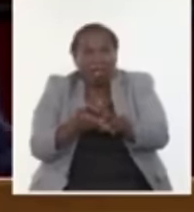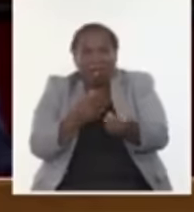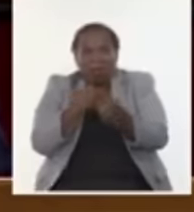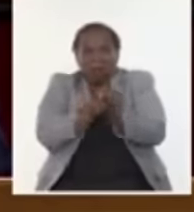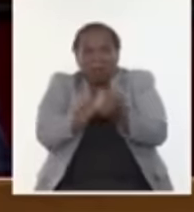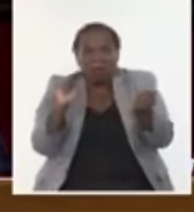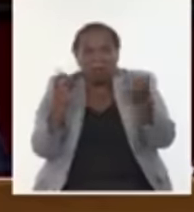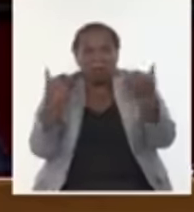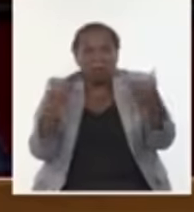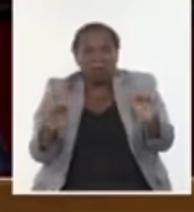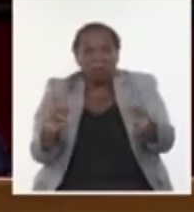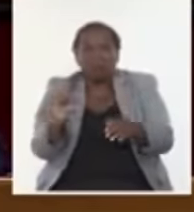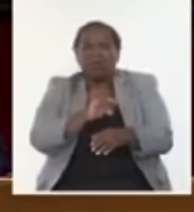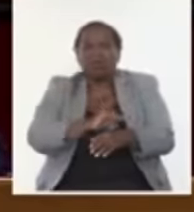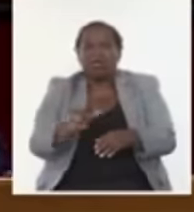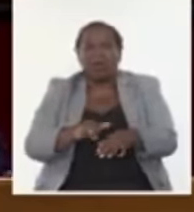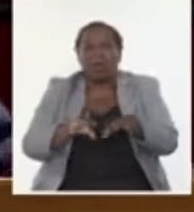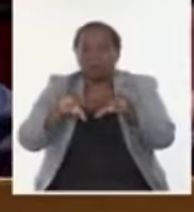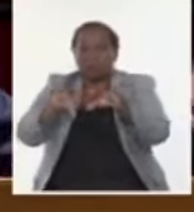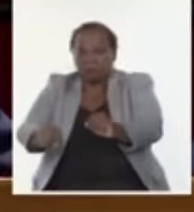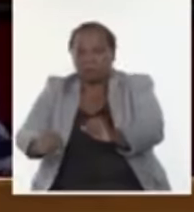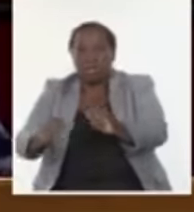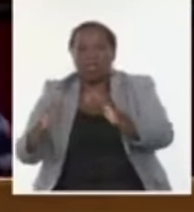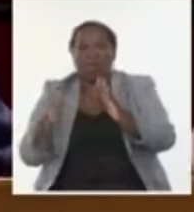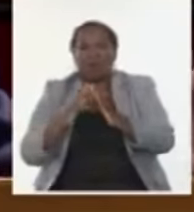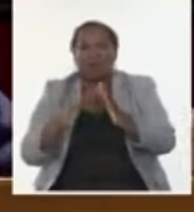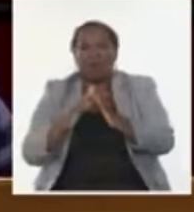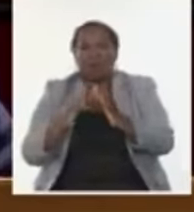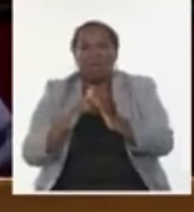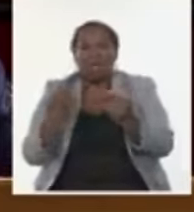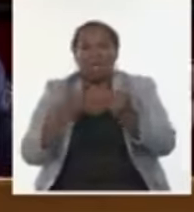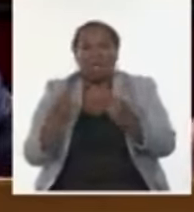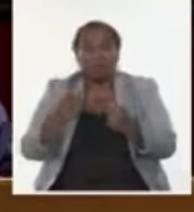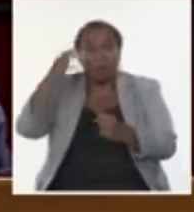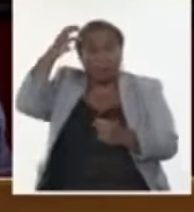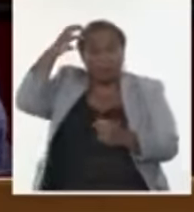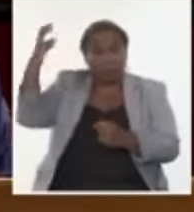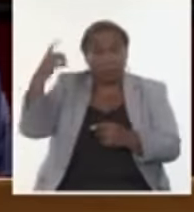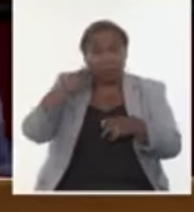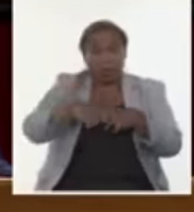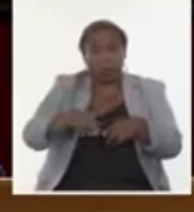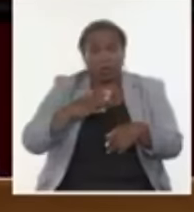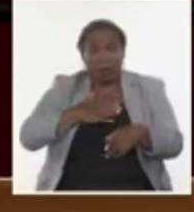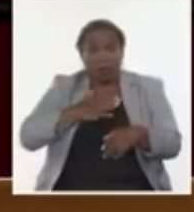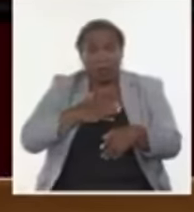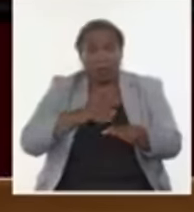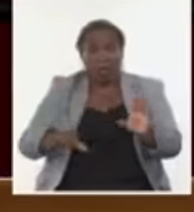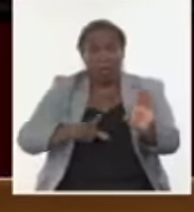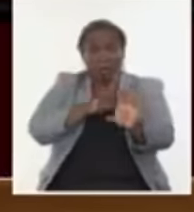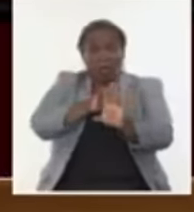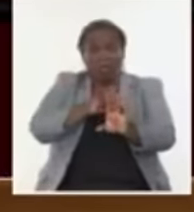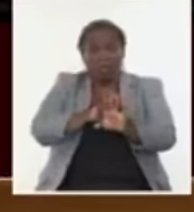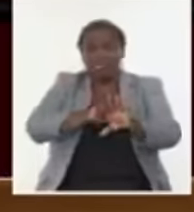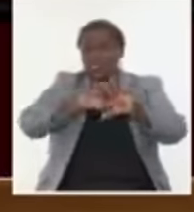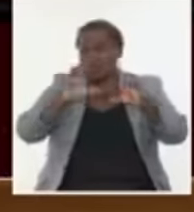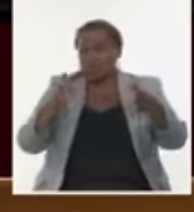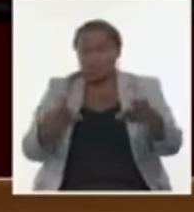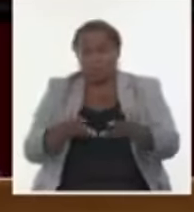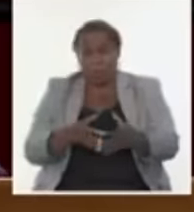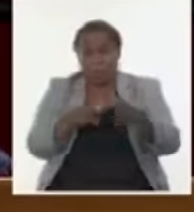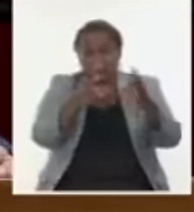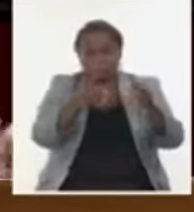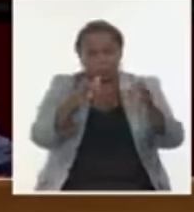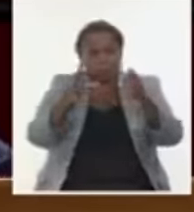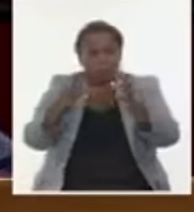La ocupación de inmuebles, algunos estatales, pero otros privados, de manera ilegal. Entonces, todo esto se ha hecho un levantamiento, se